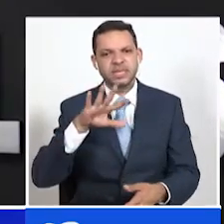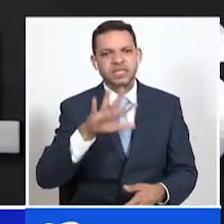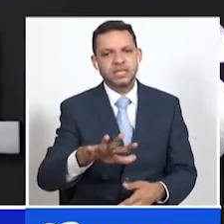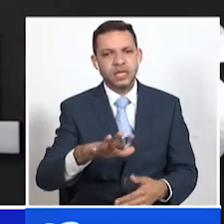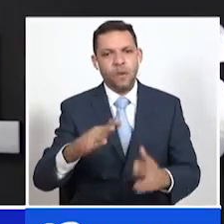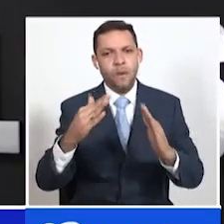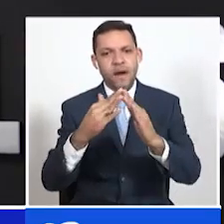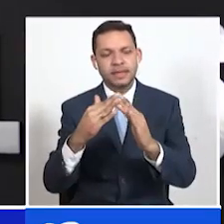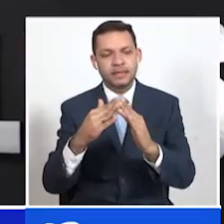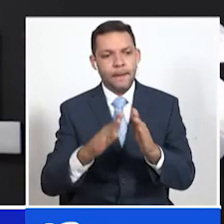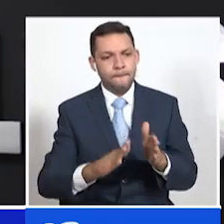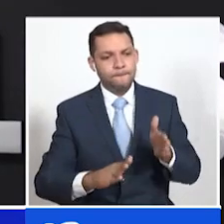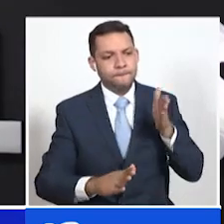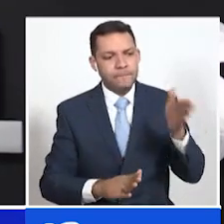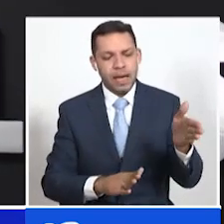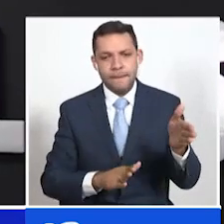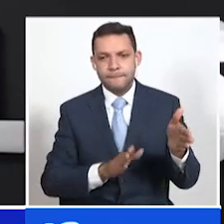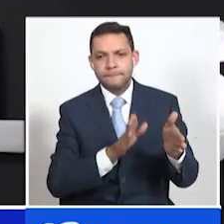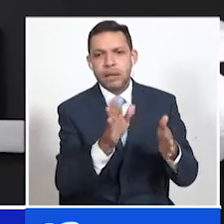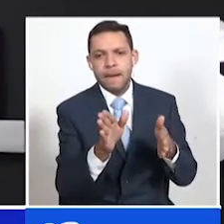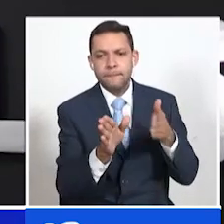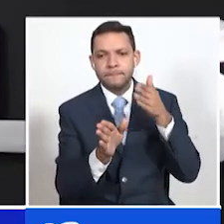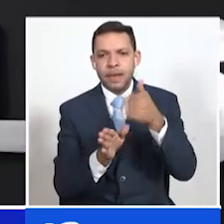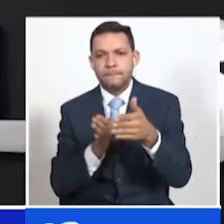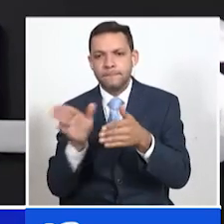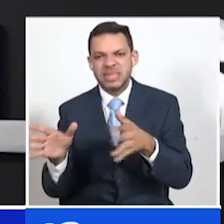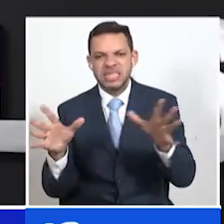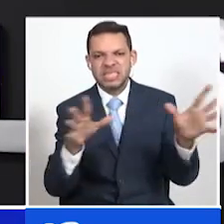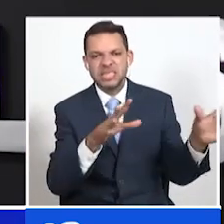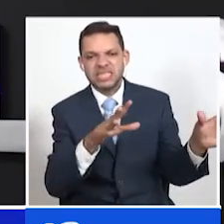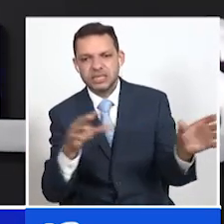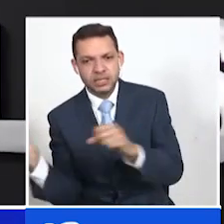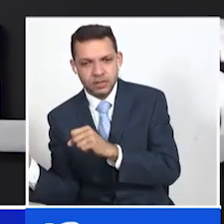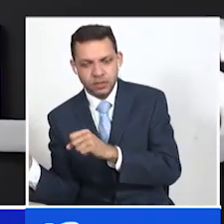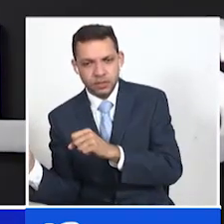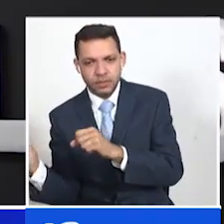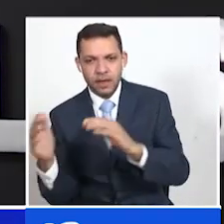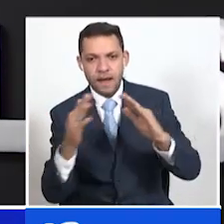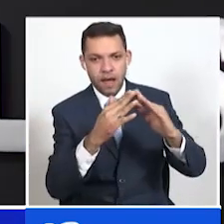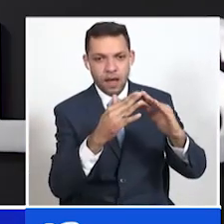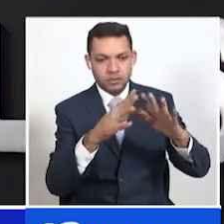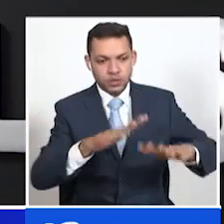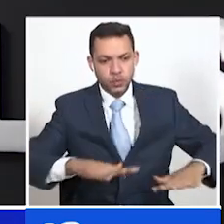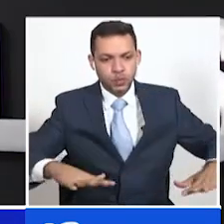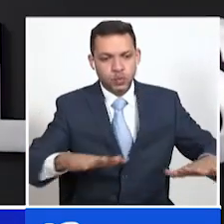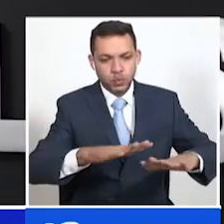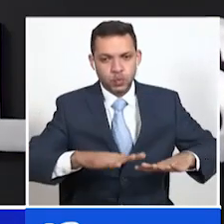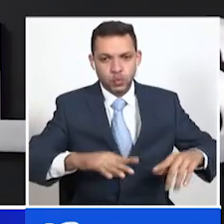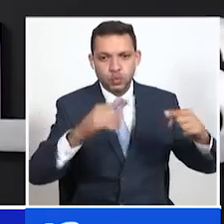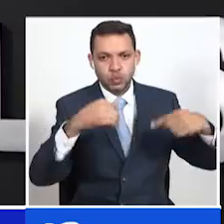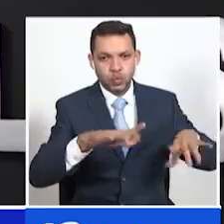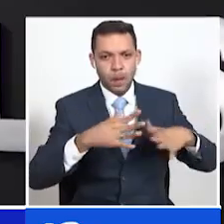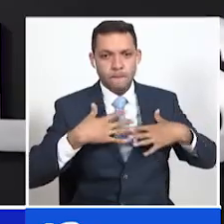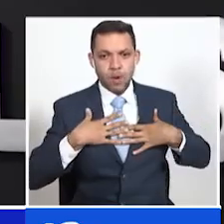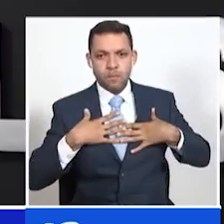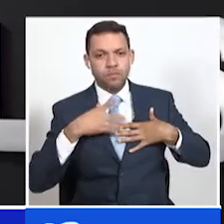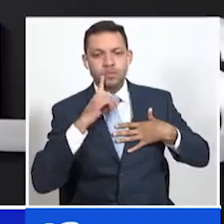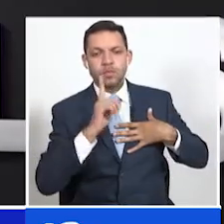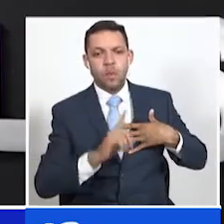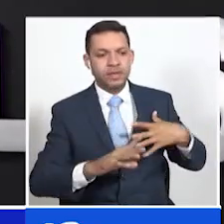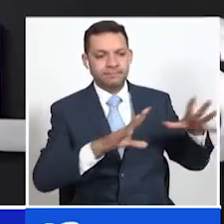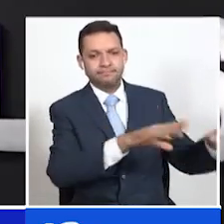5 medidas cautelares de extinción de dominio. Los bienes, de acuerdo a las investigaciones judiciales